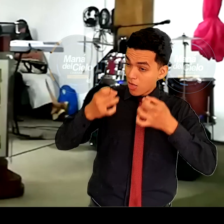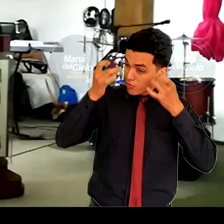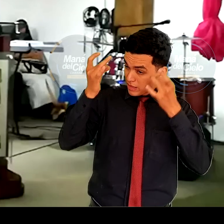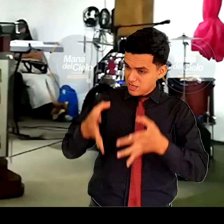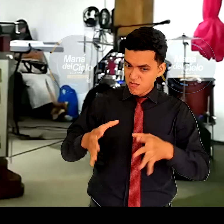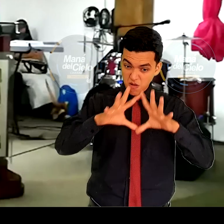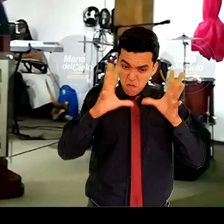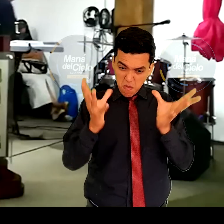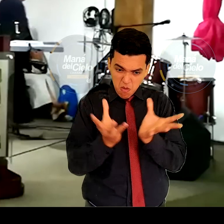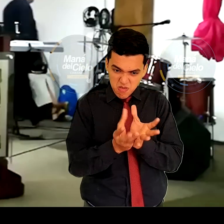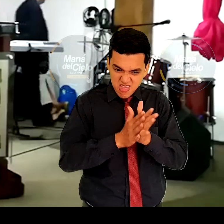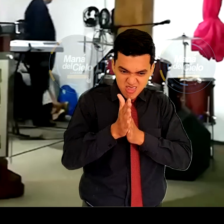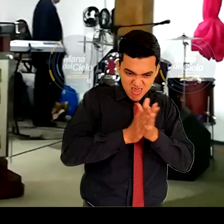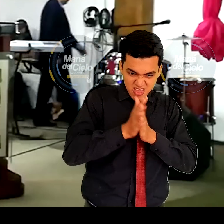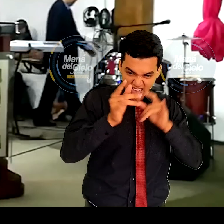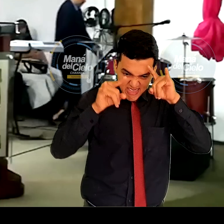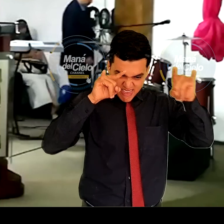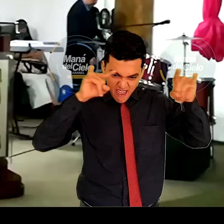esto,